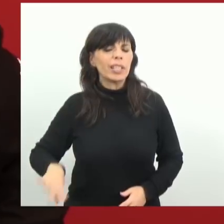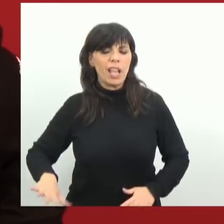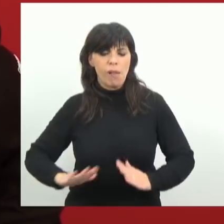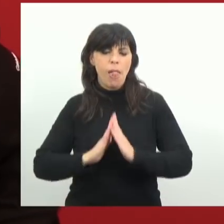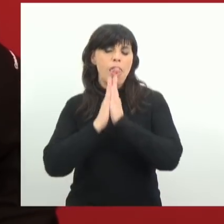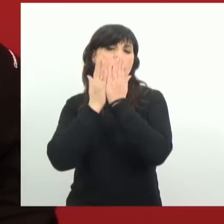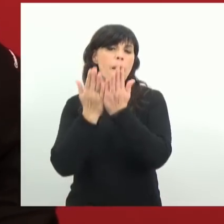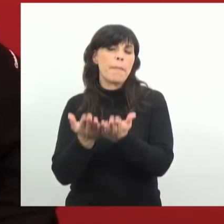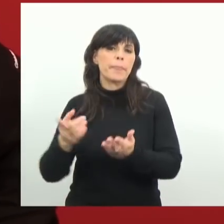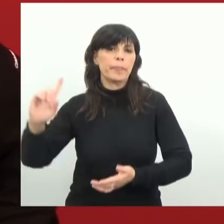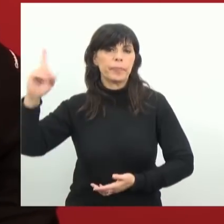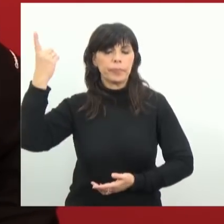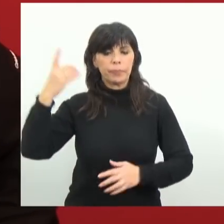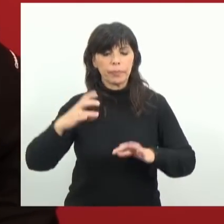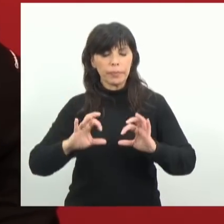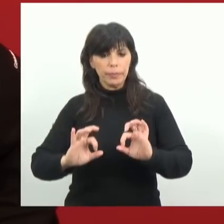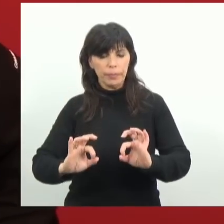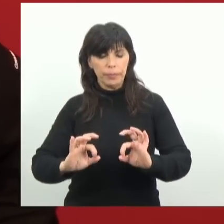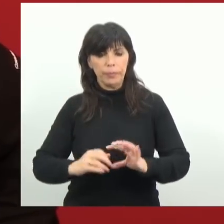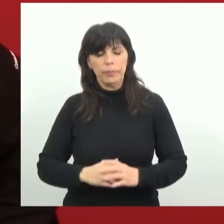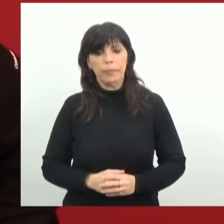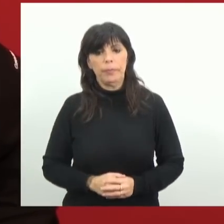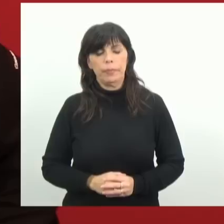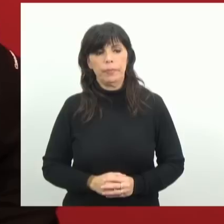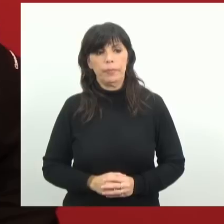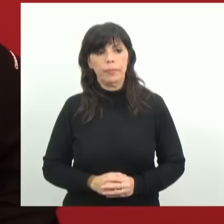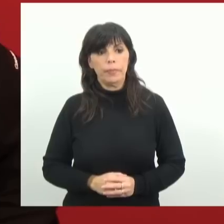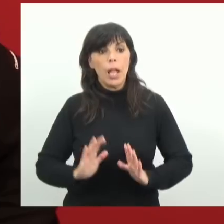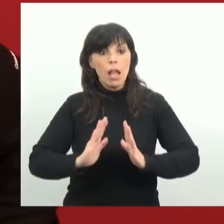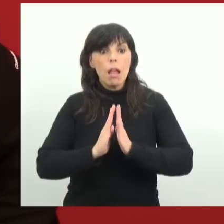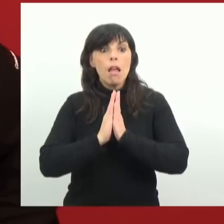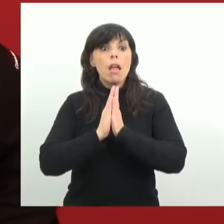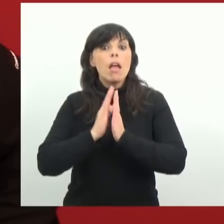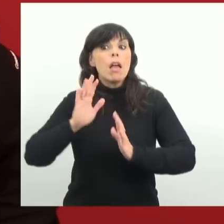Esa palabra que se convirtió en carne.